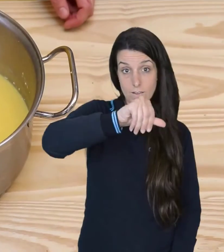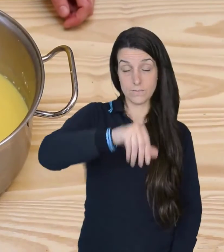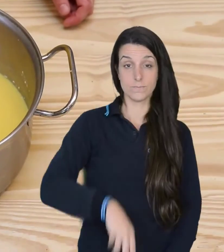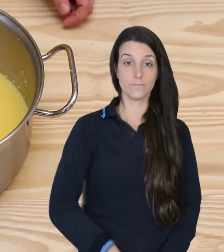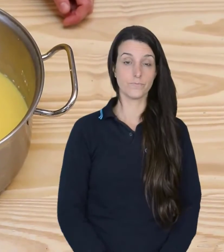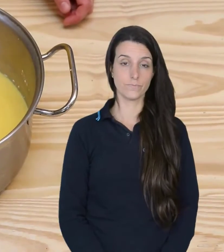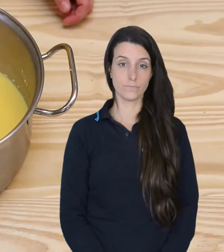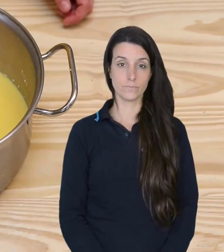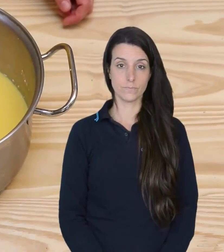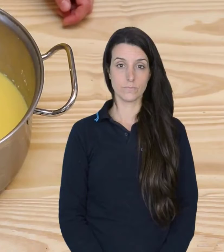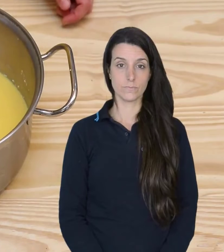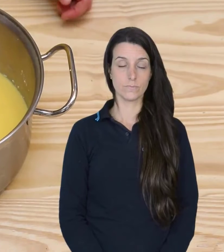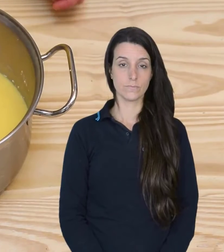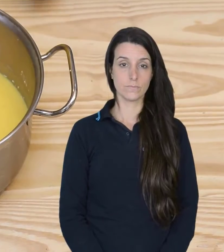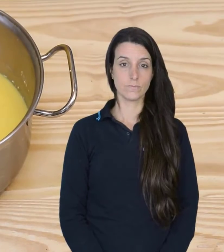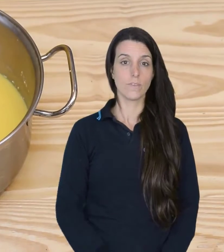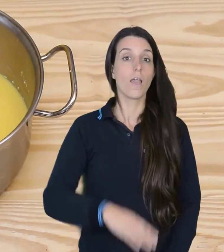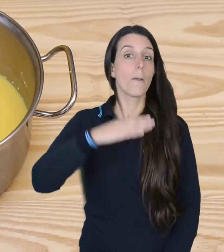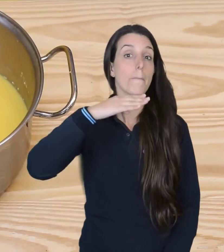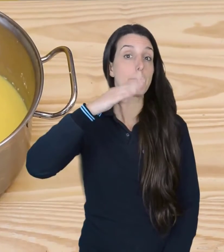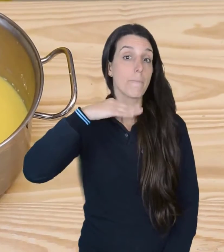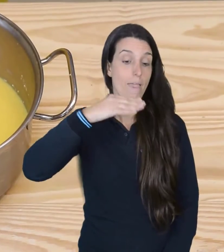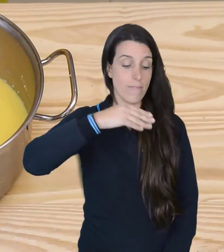Le colocamos sal,